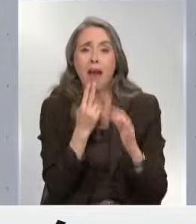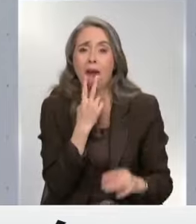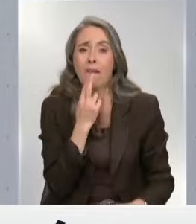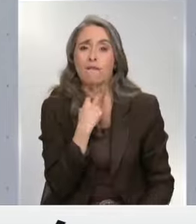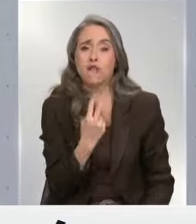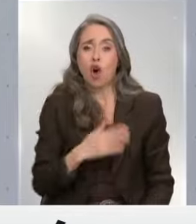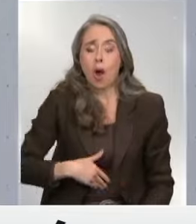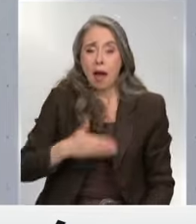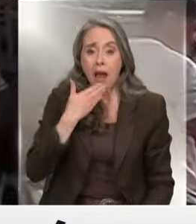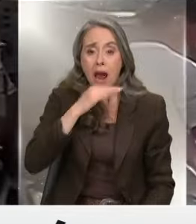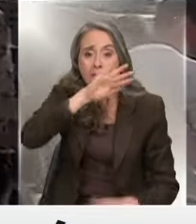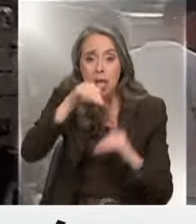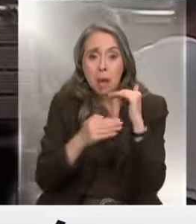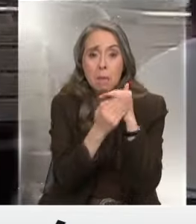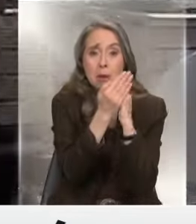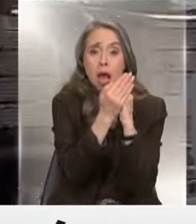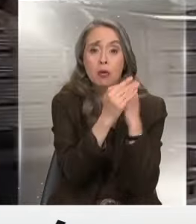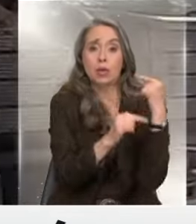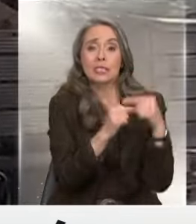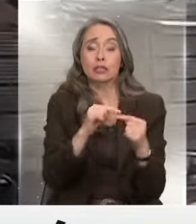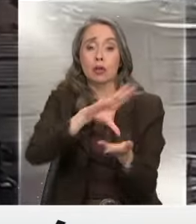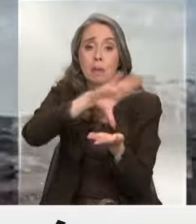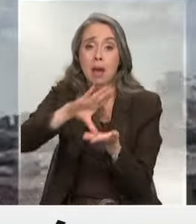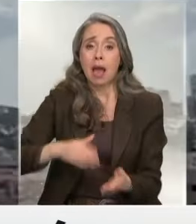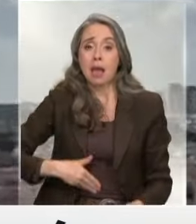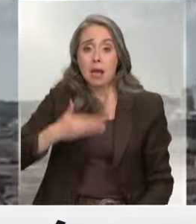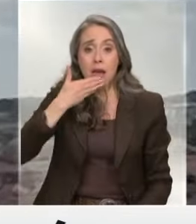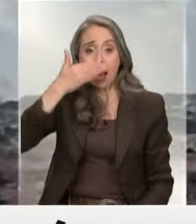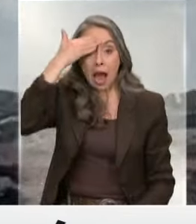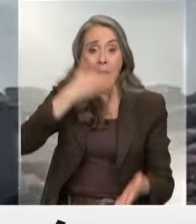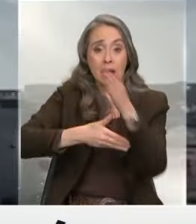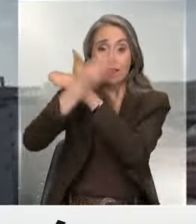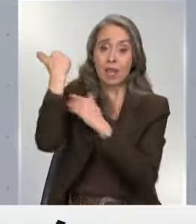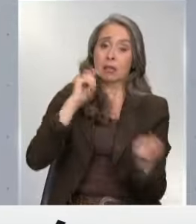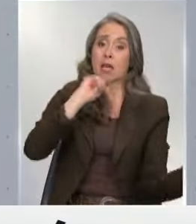¡Nasser! Fue una madrugada que cambió la historia en Medio Oriente.